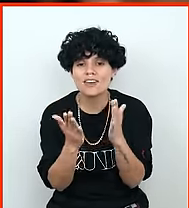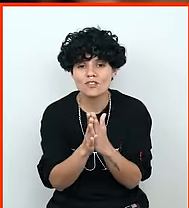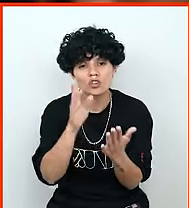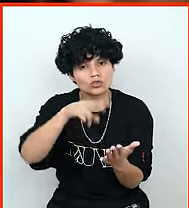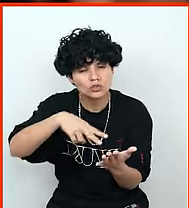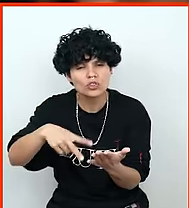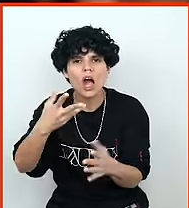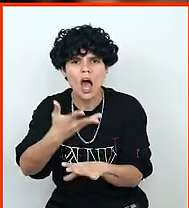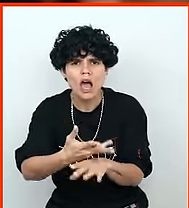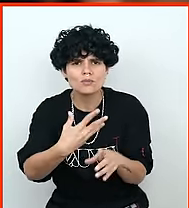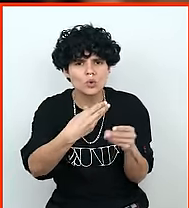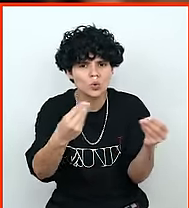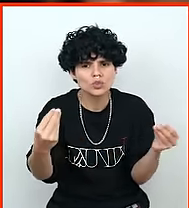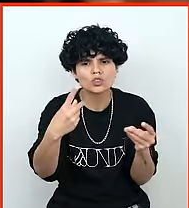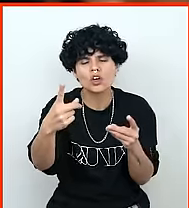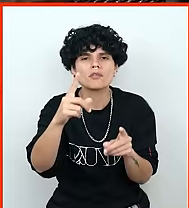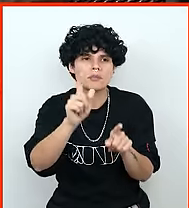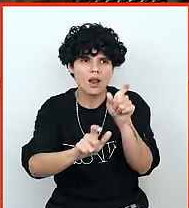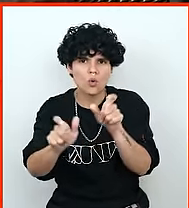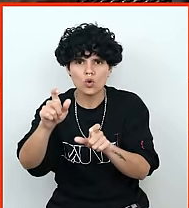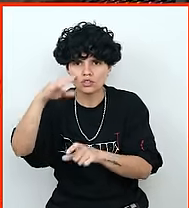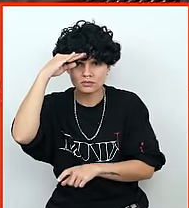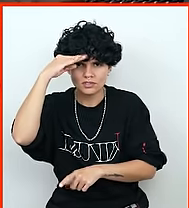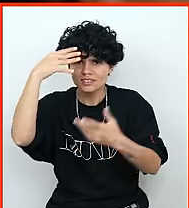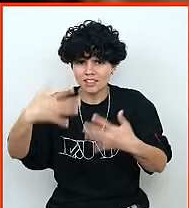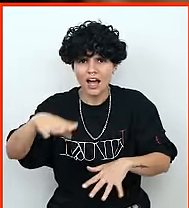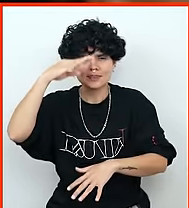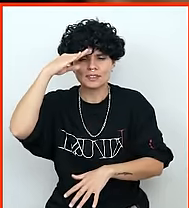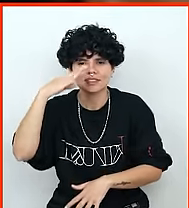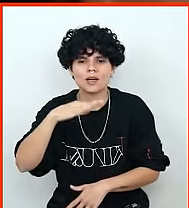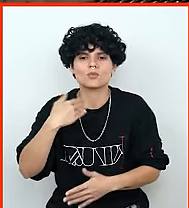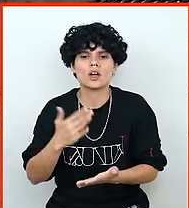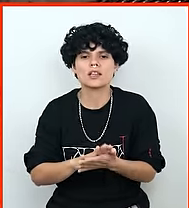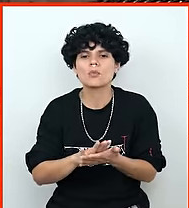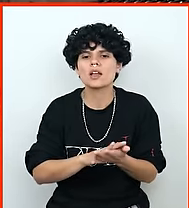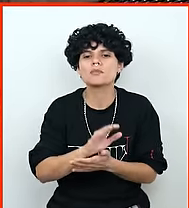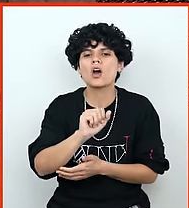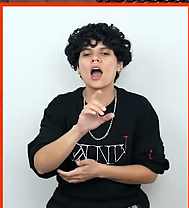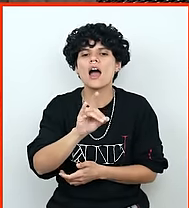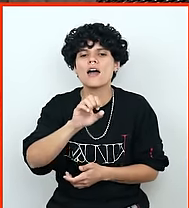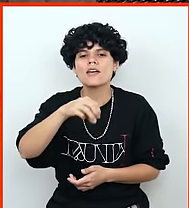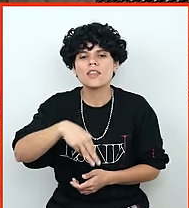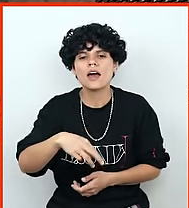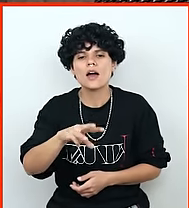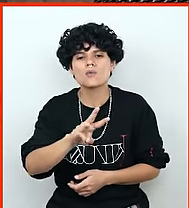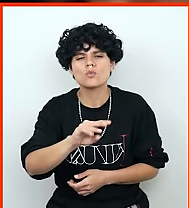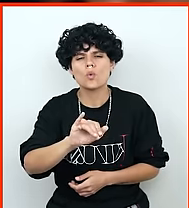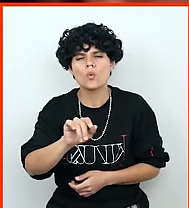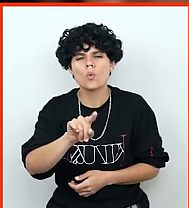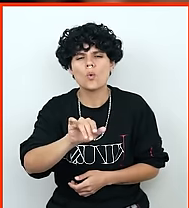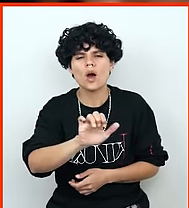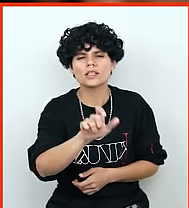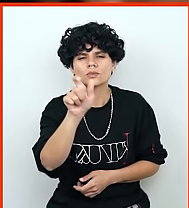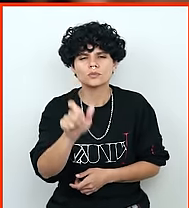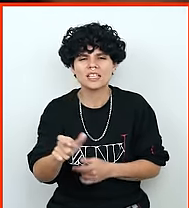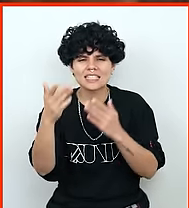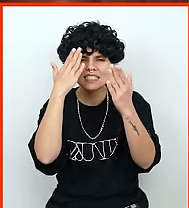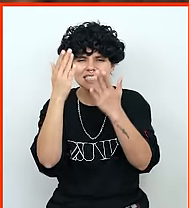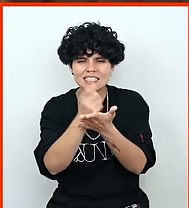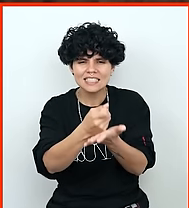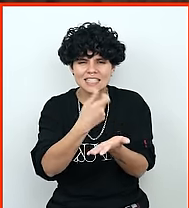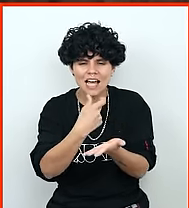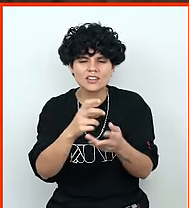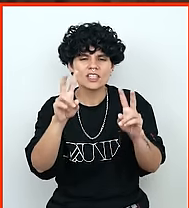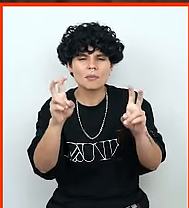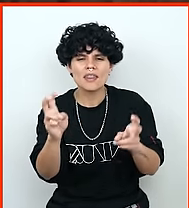leí, hay unos libros interesantes de experiencia. Bueno, hay, por ejemplo, no sé, hay leído a Adam Weiss, que es como el que se concentra, el psiquiatra que se